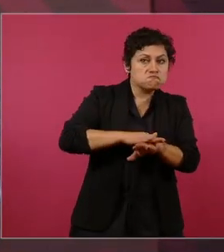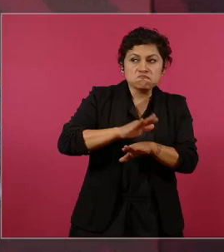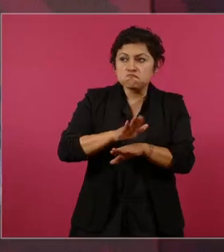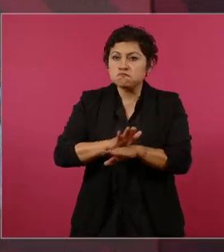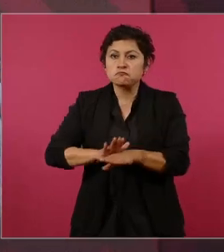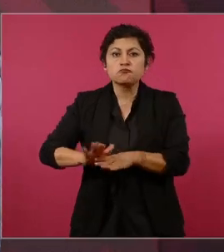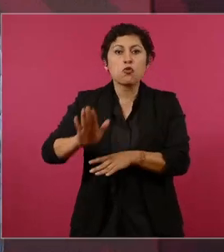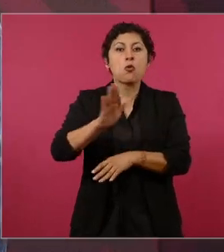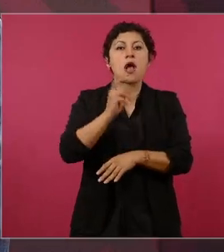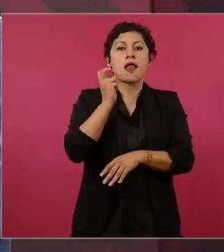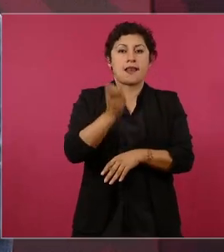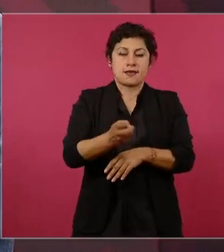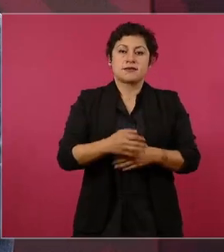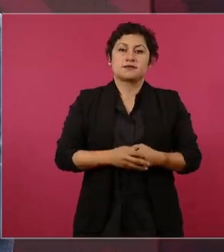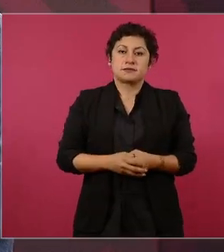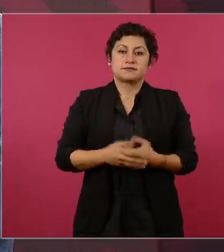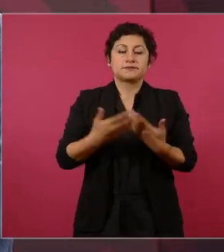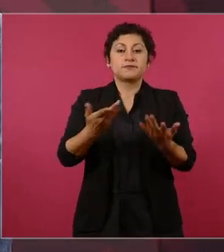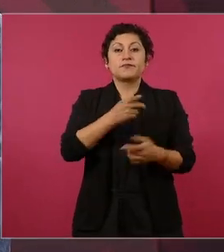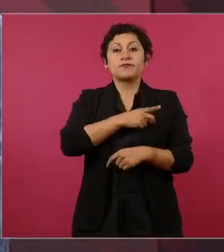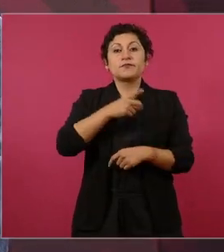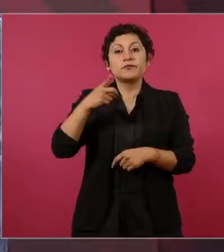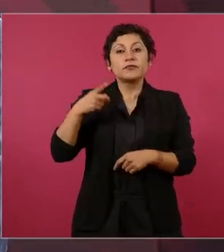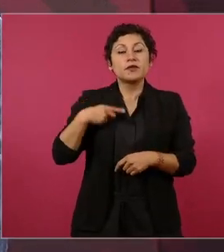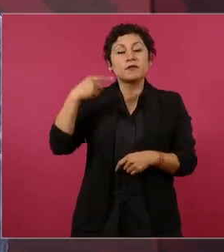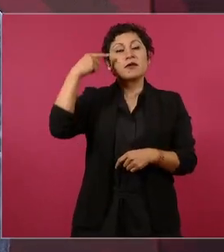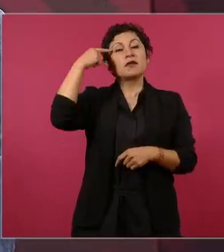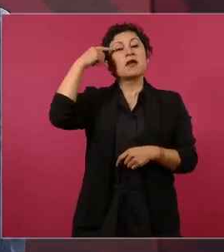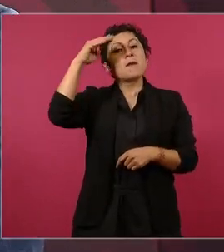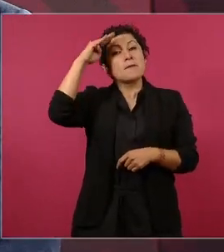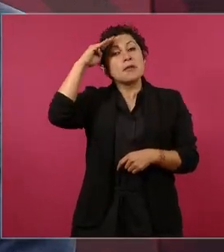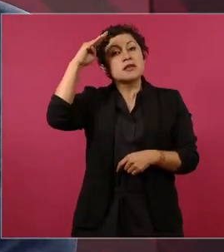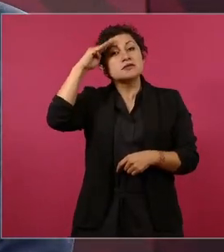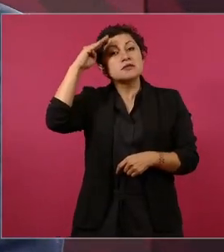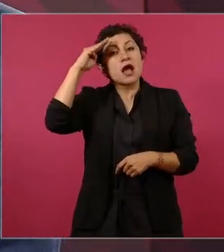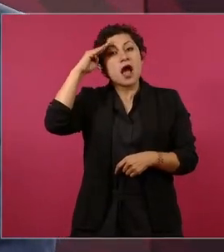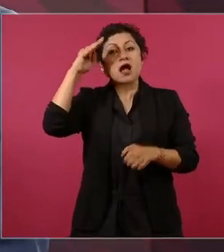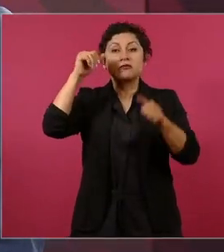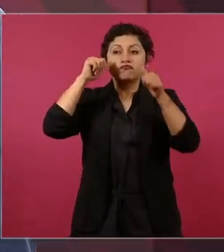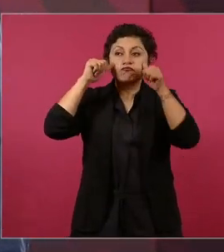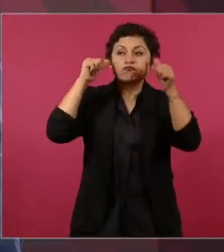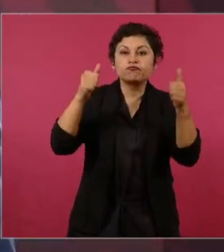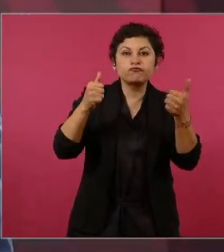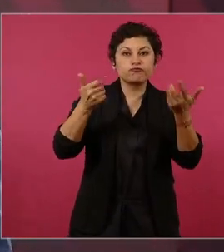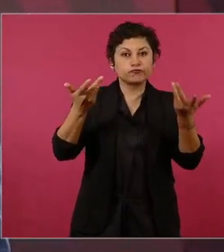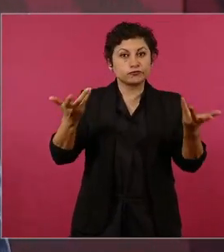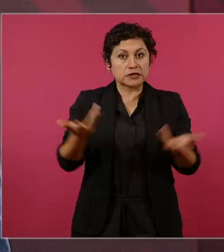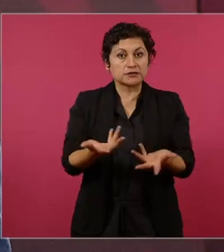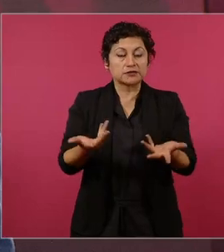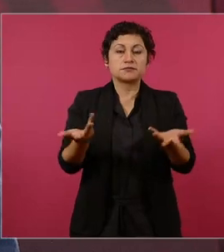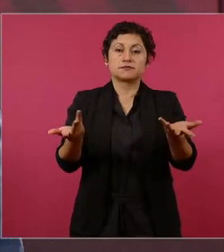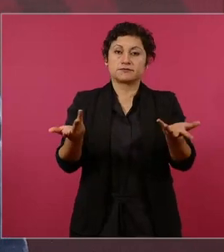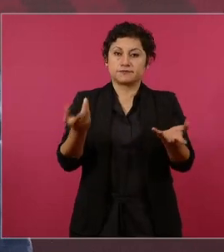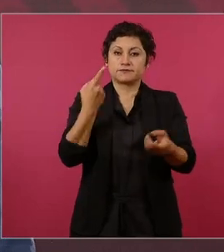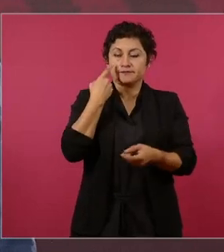el juicio práctico, ¿sí? Porque si se va a llevar a cabo